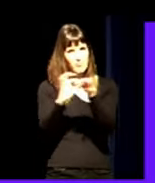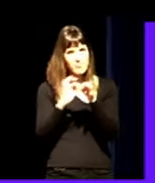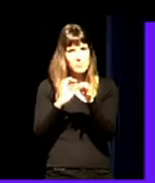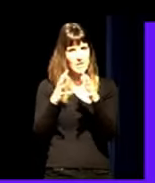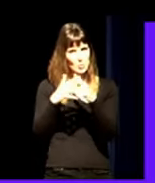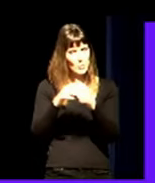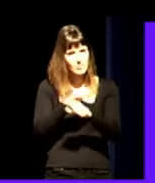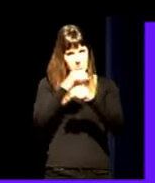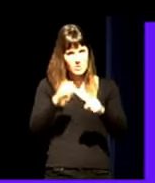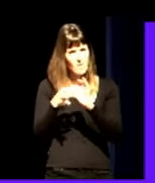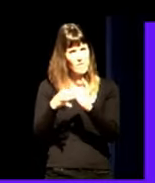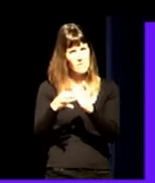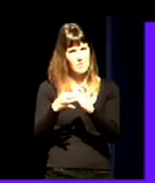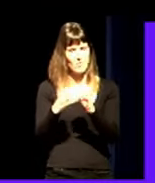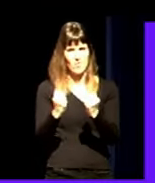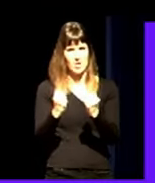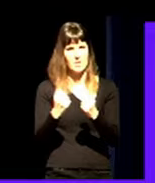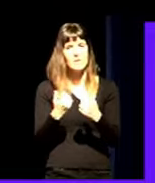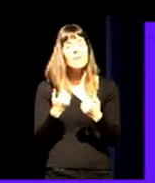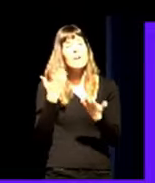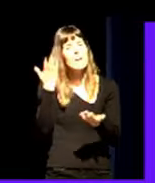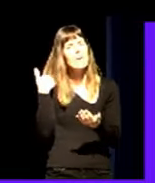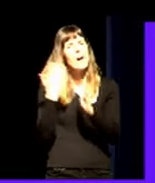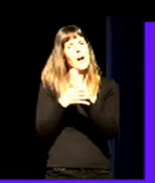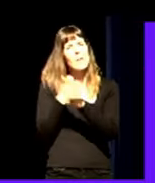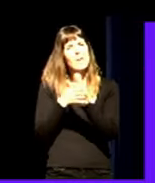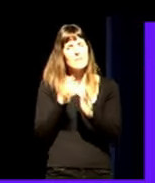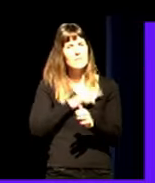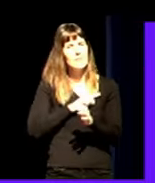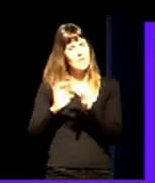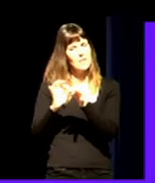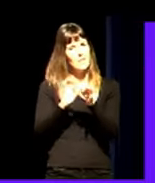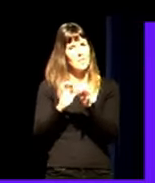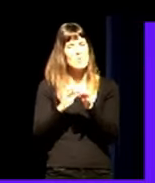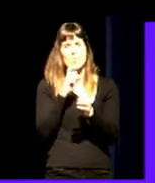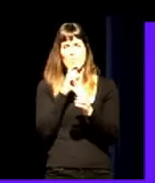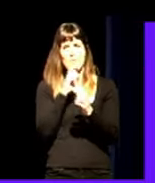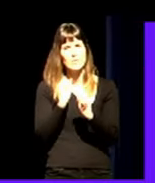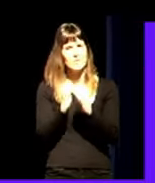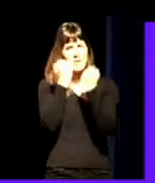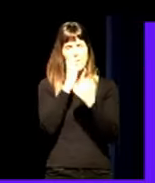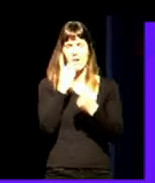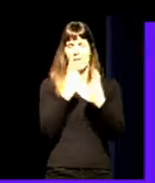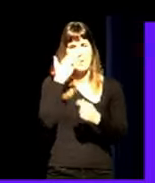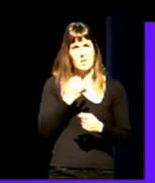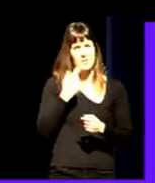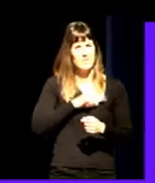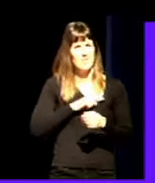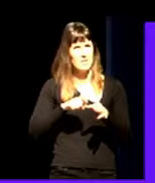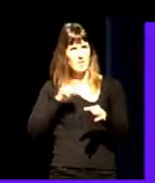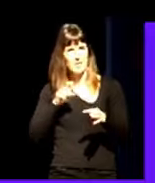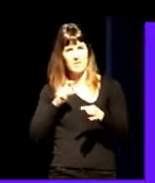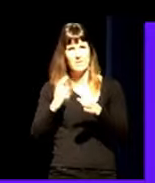vincula. Hablábamos antes de cómo recuperar el vínculo para no tener estos riesgos de decir, me siento desubicado, no encuentro,